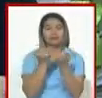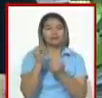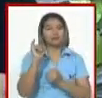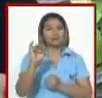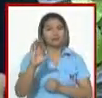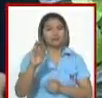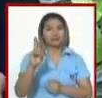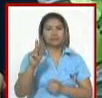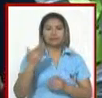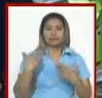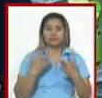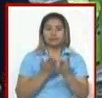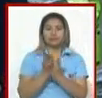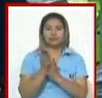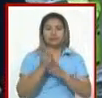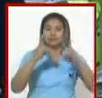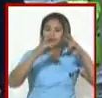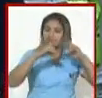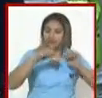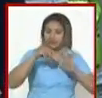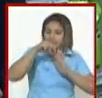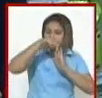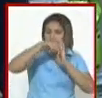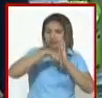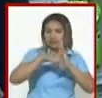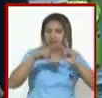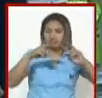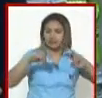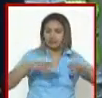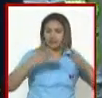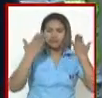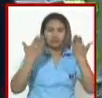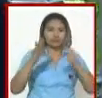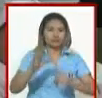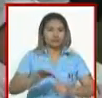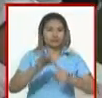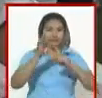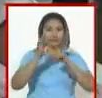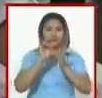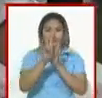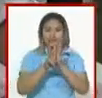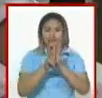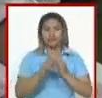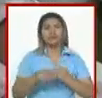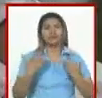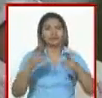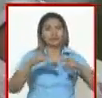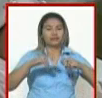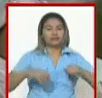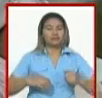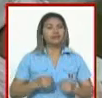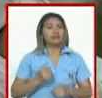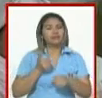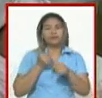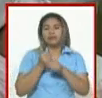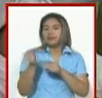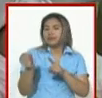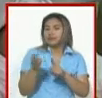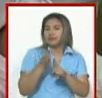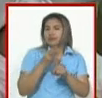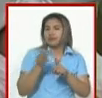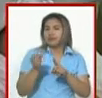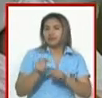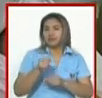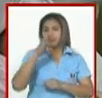hijo que nos da el desdoblamiento que existe un departamento especial para hacer eso por el momento se investiga el delito de lesiones graves y